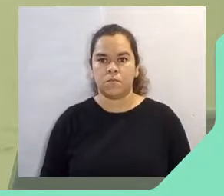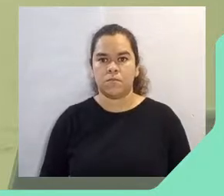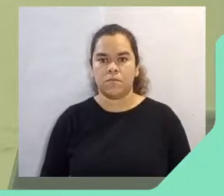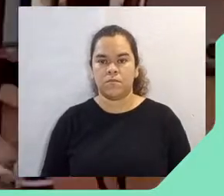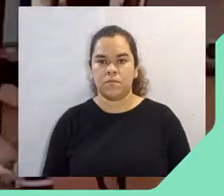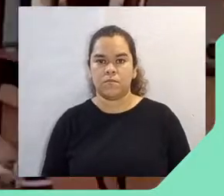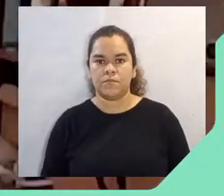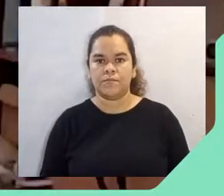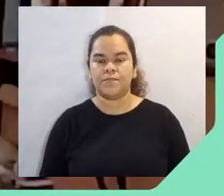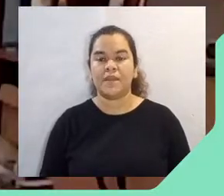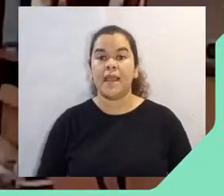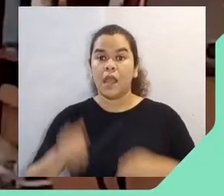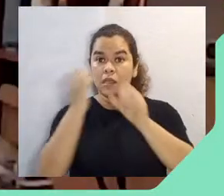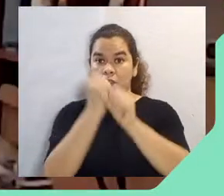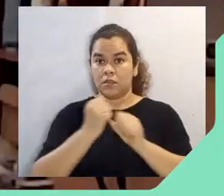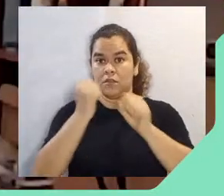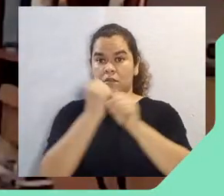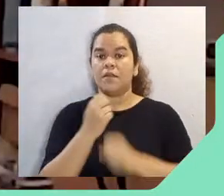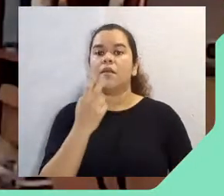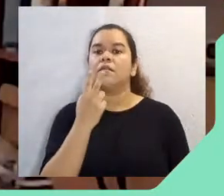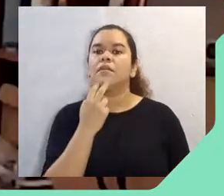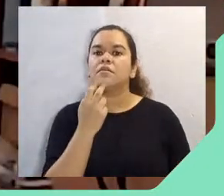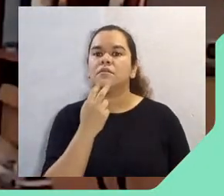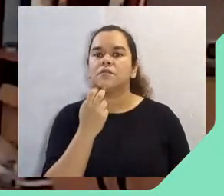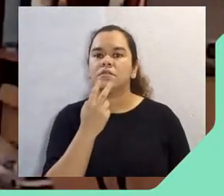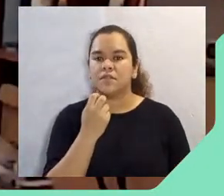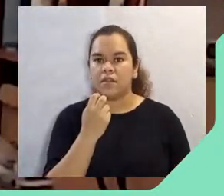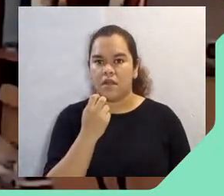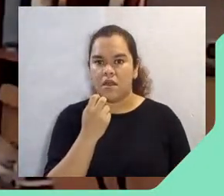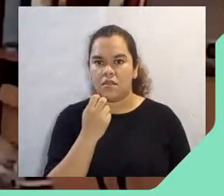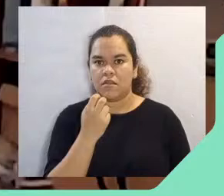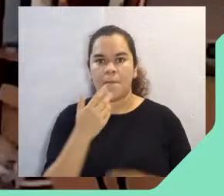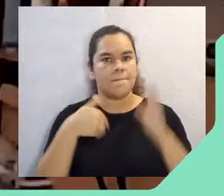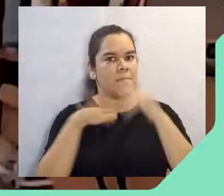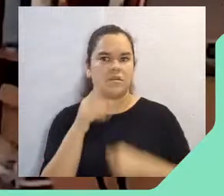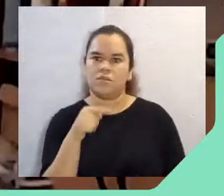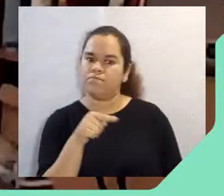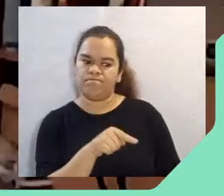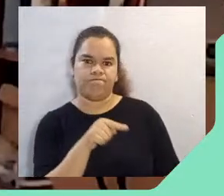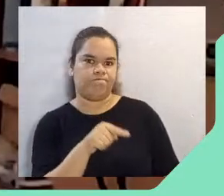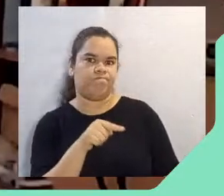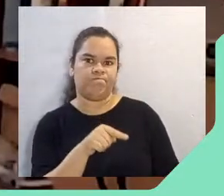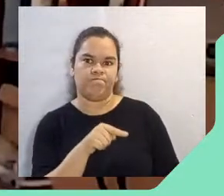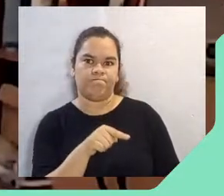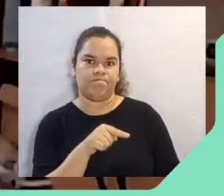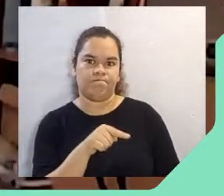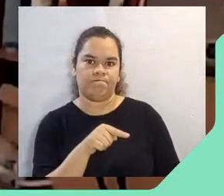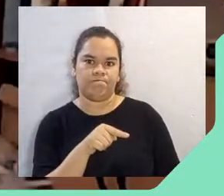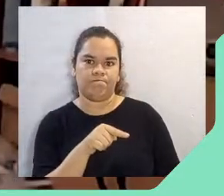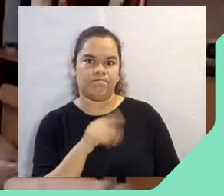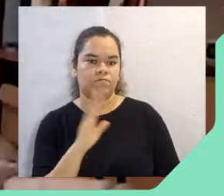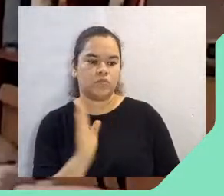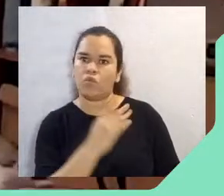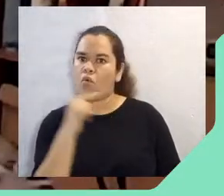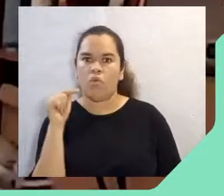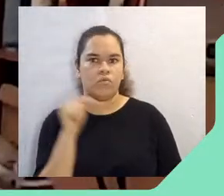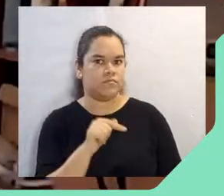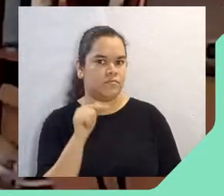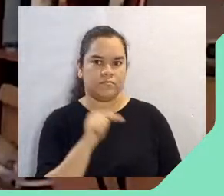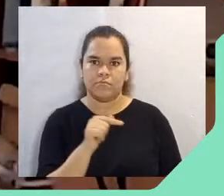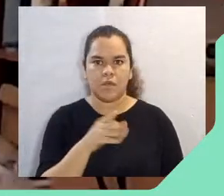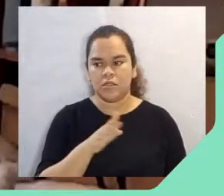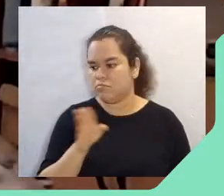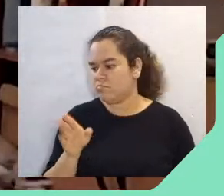En el caso de ingeniería eléctrica, todo se está dictando en sede campus, o sea, en distintos edificios. En el edificio de